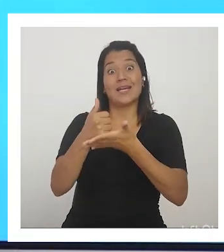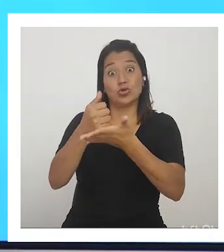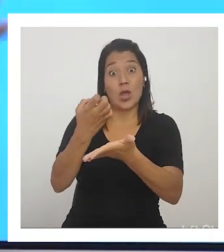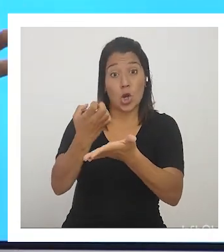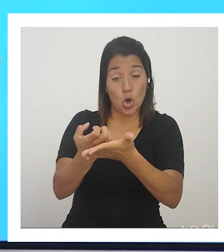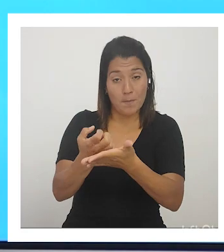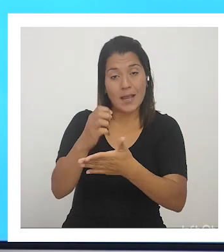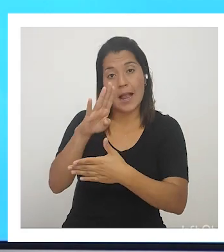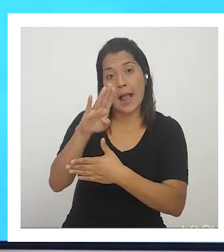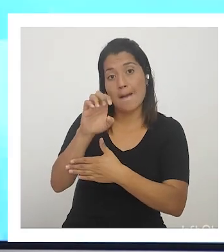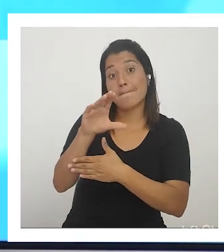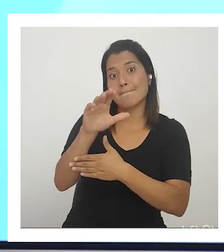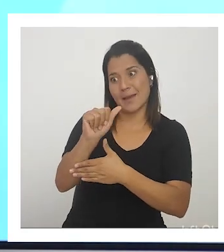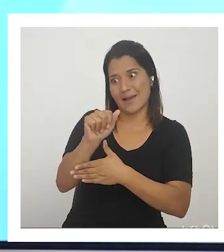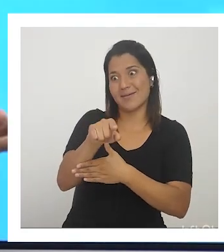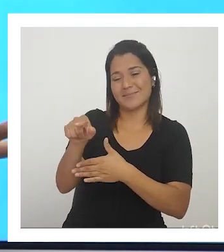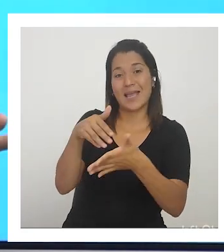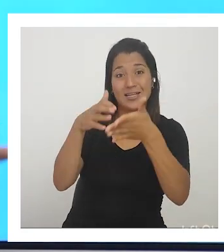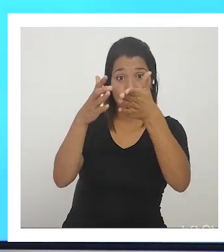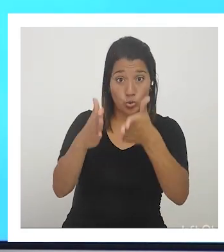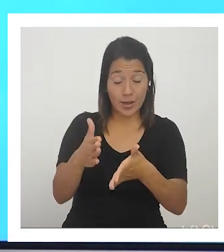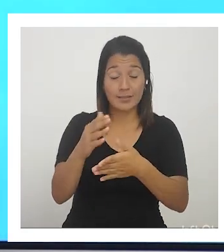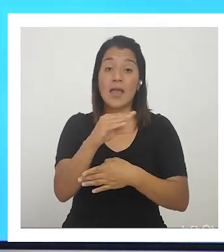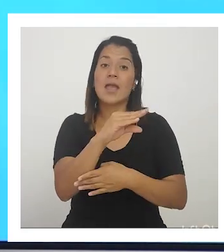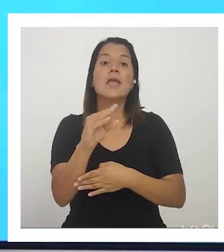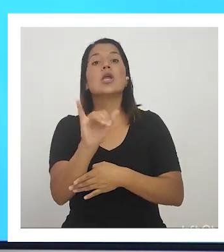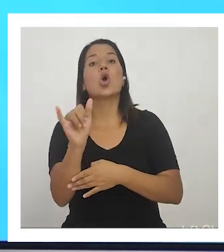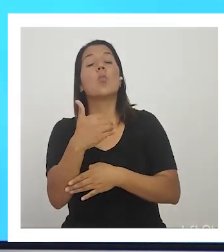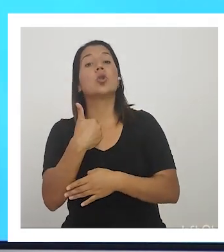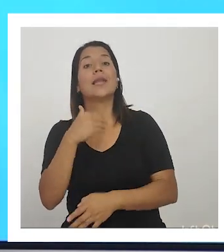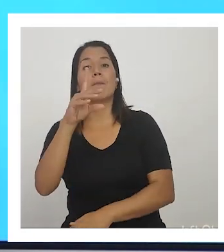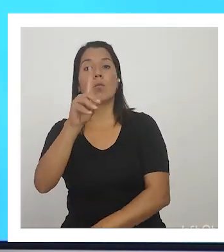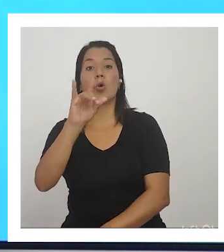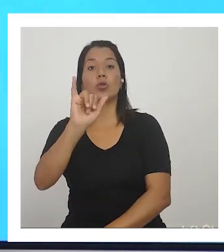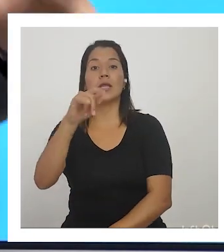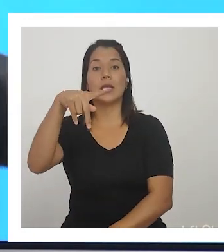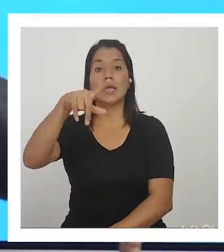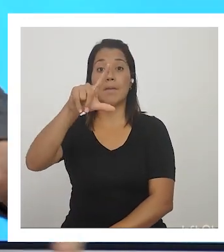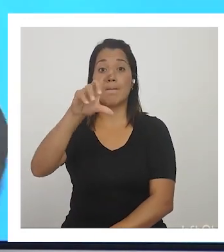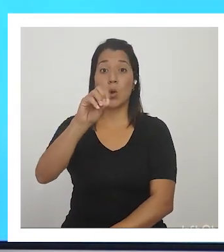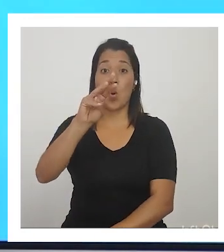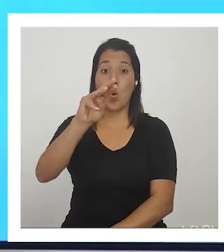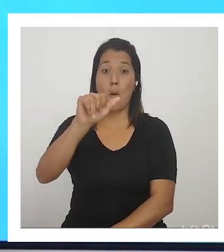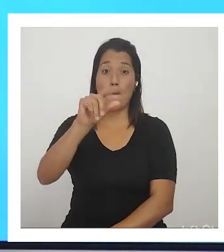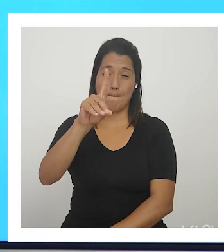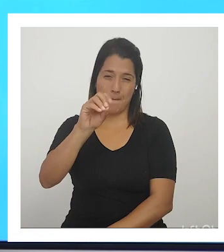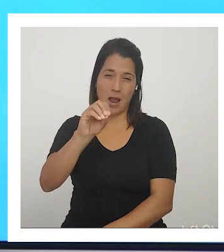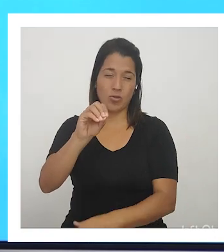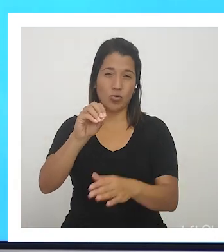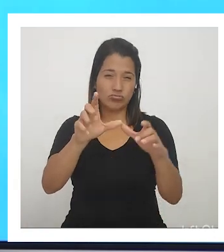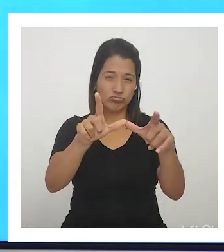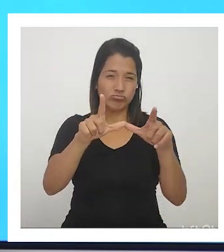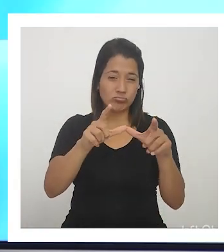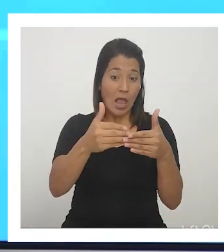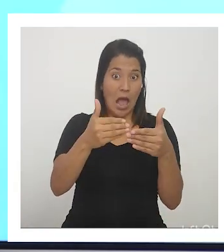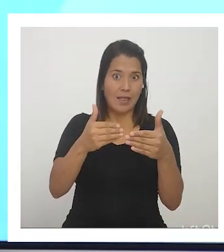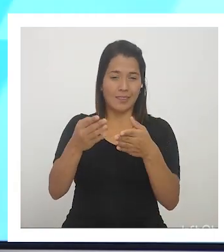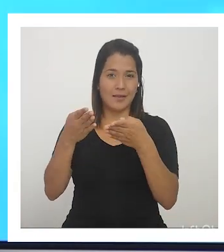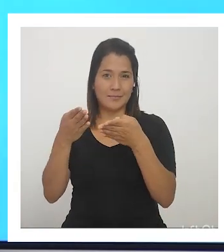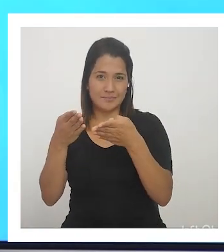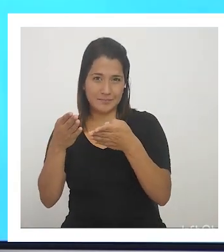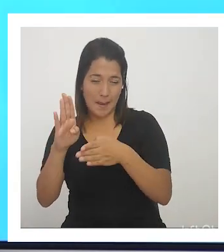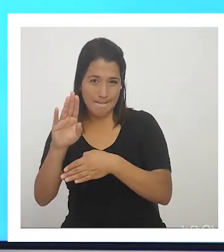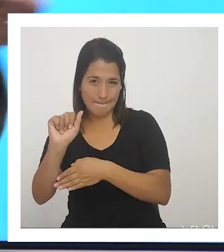diplomado, todas las carreras tienen una salida lateral de diplomado, eso hace que los jóvenes se incorporen muy rápido al mundo del trabajo. De 10